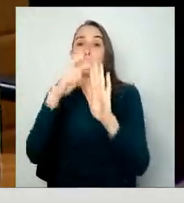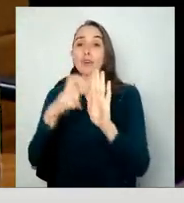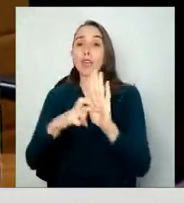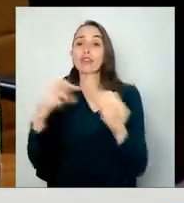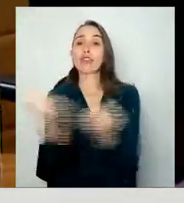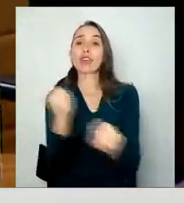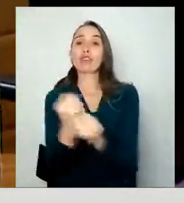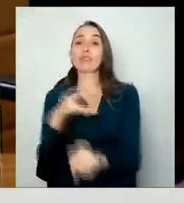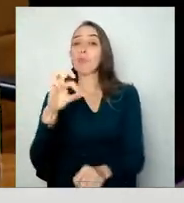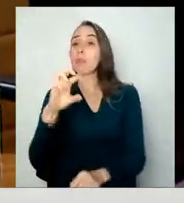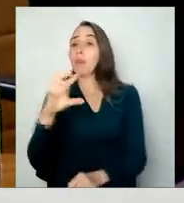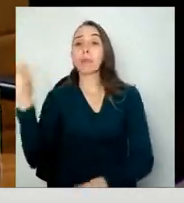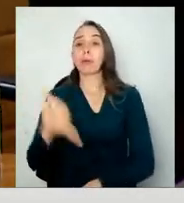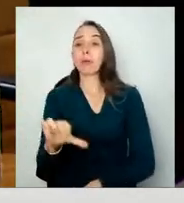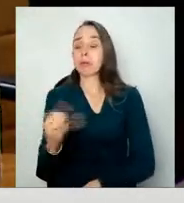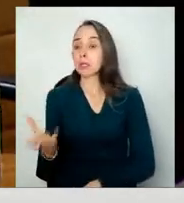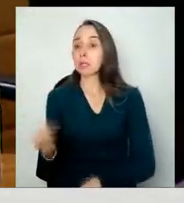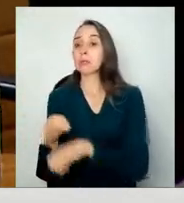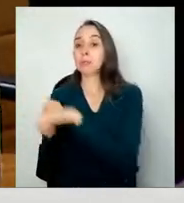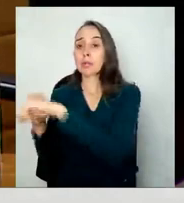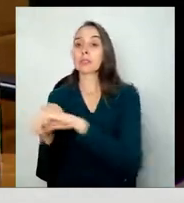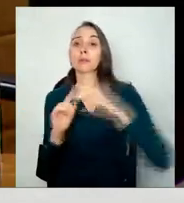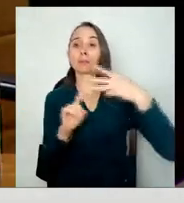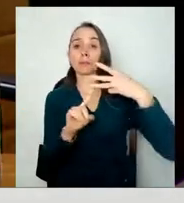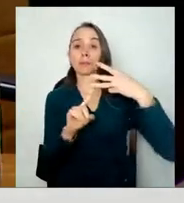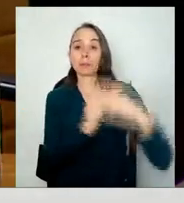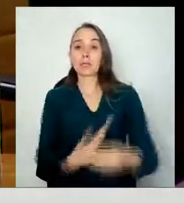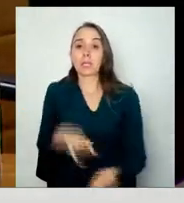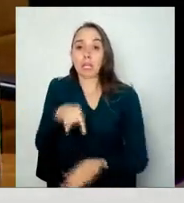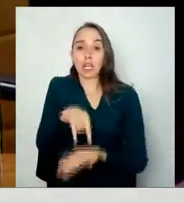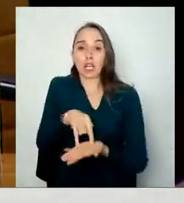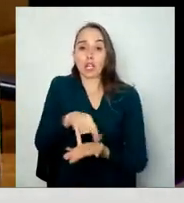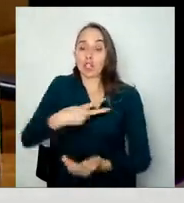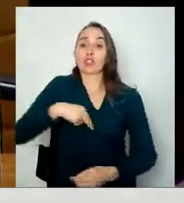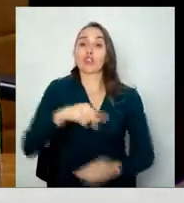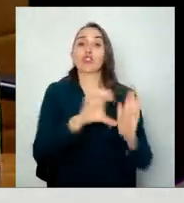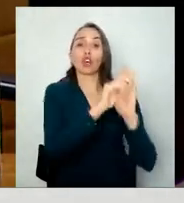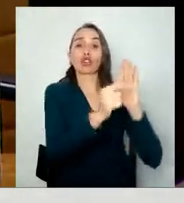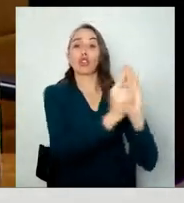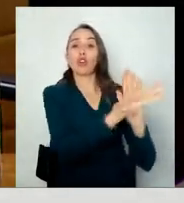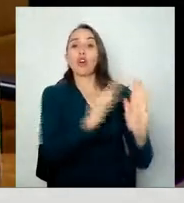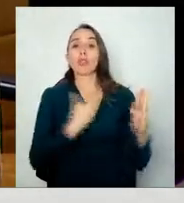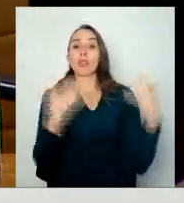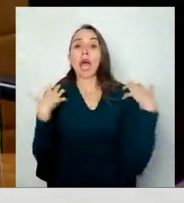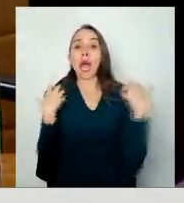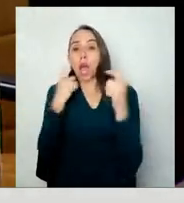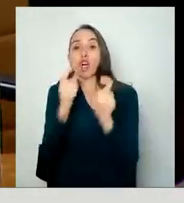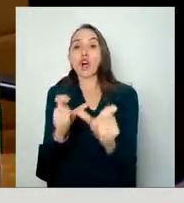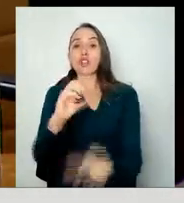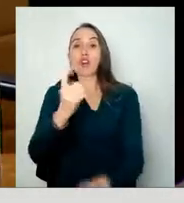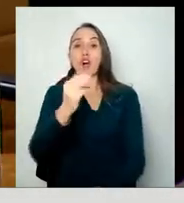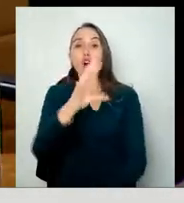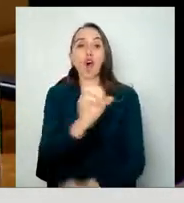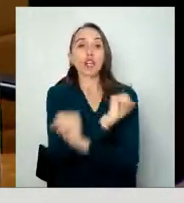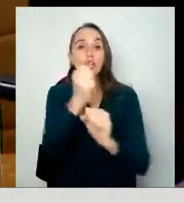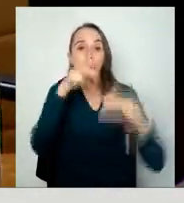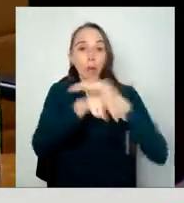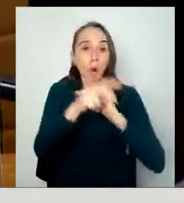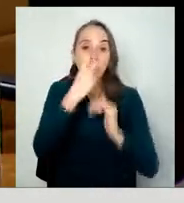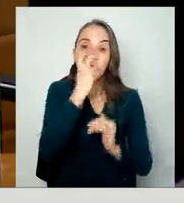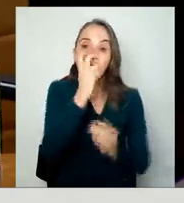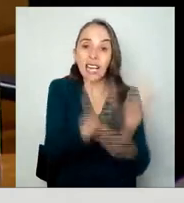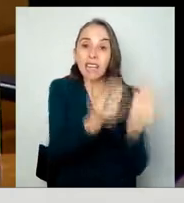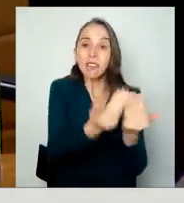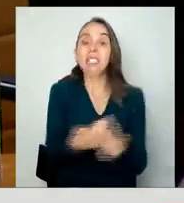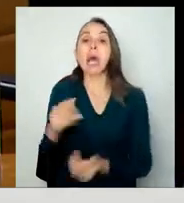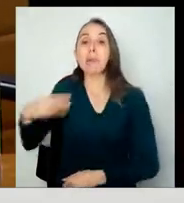presidente este congreso no tiene facultades para fiscalizar los gobiernos regionales y las municipalidades yo creo que yo creo que es tiempo